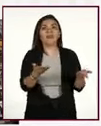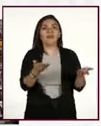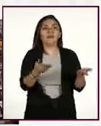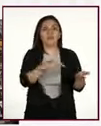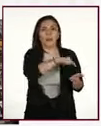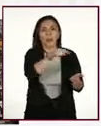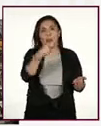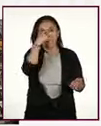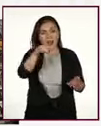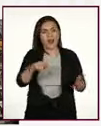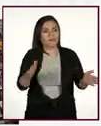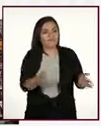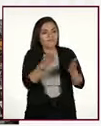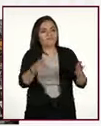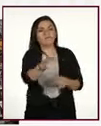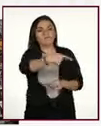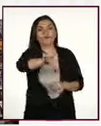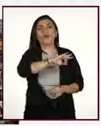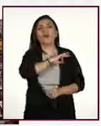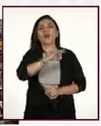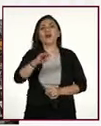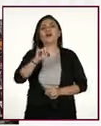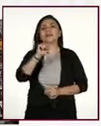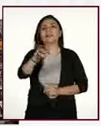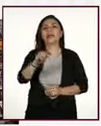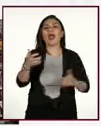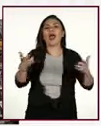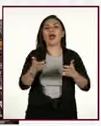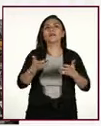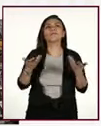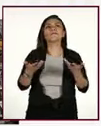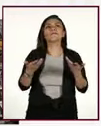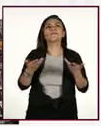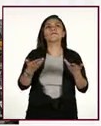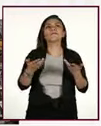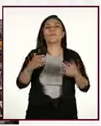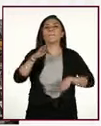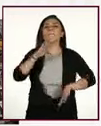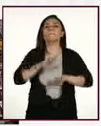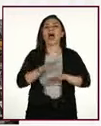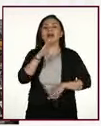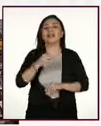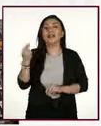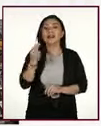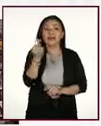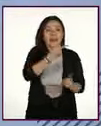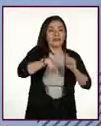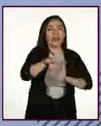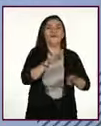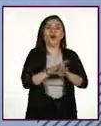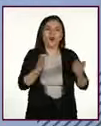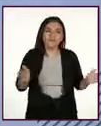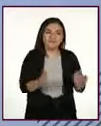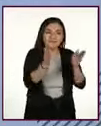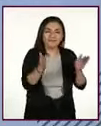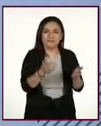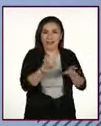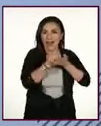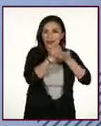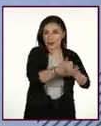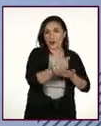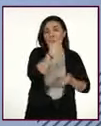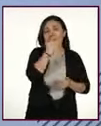con estos promotores para poder hacer o llenar estas necesidades, ¿no? Que pues